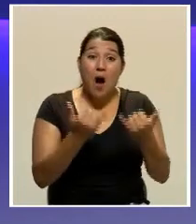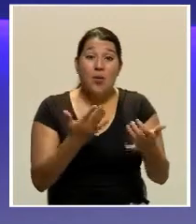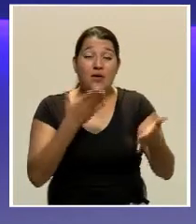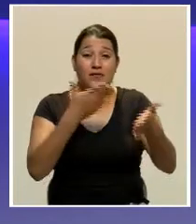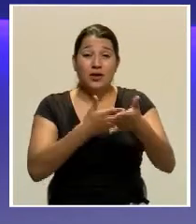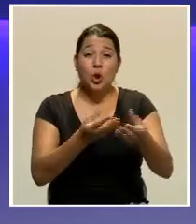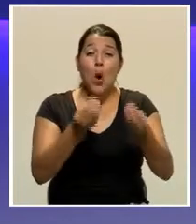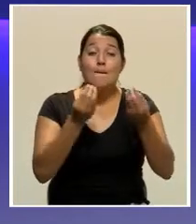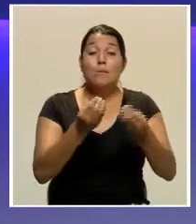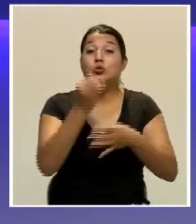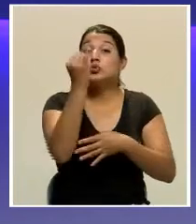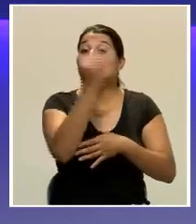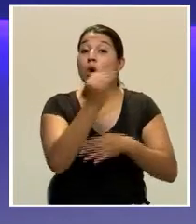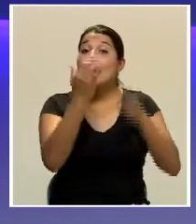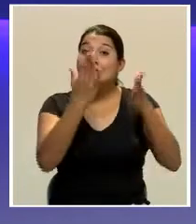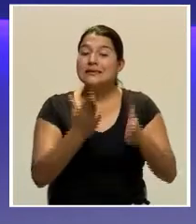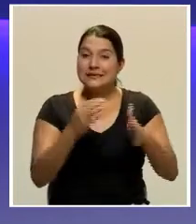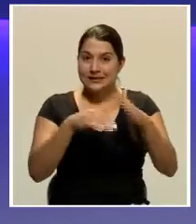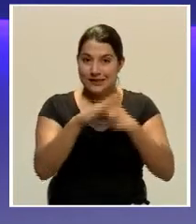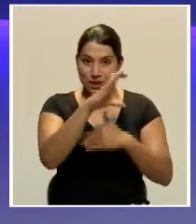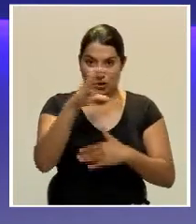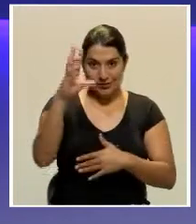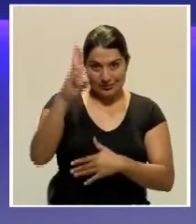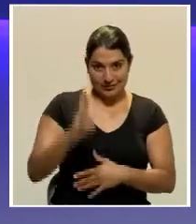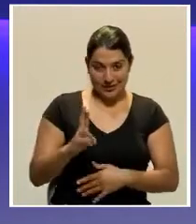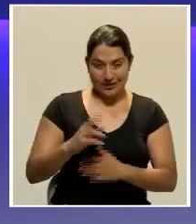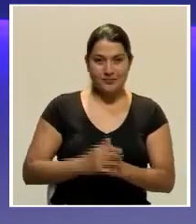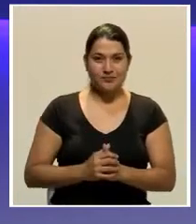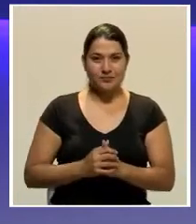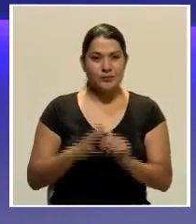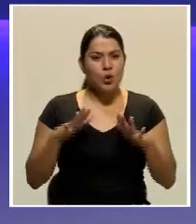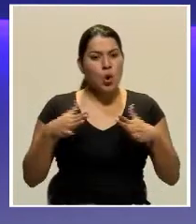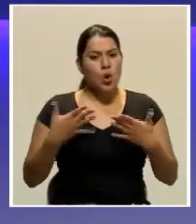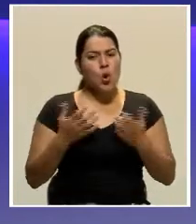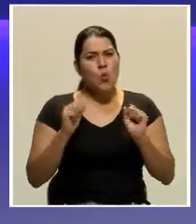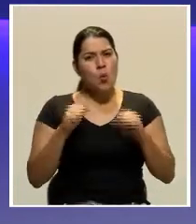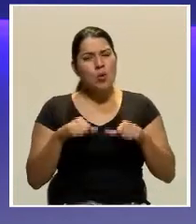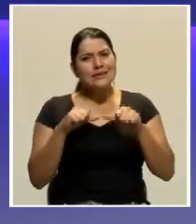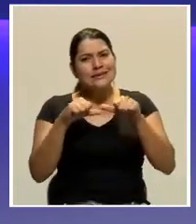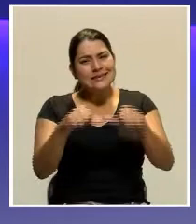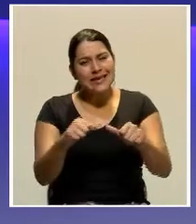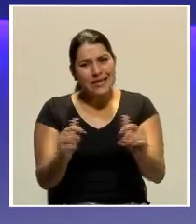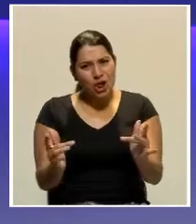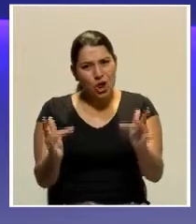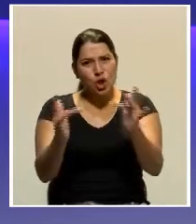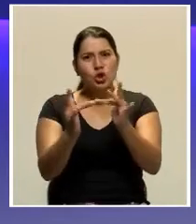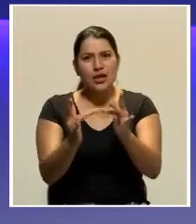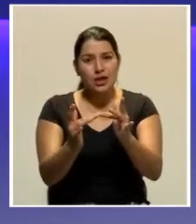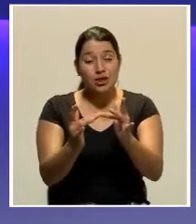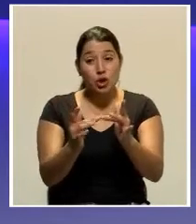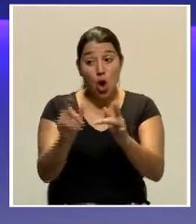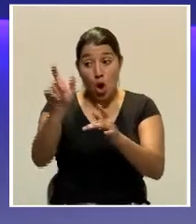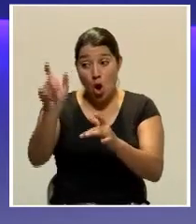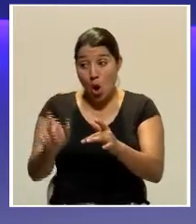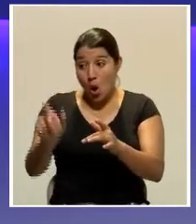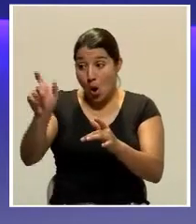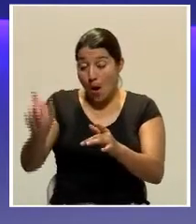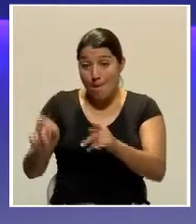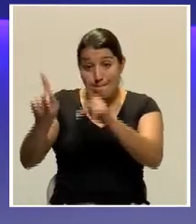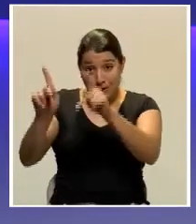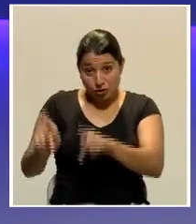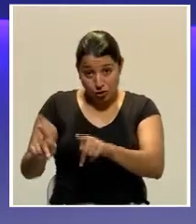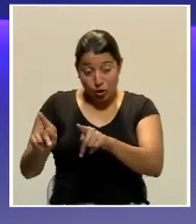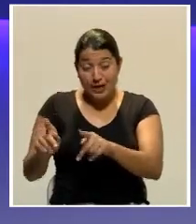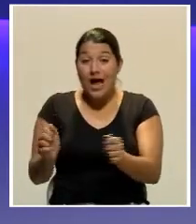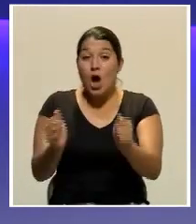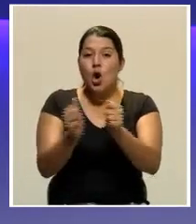muchísimos artistas en Costa Rica. ¿Cómo mantener el vínculo entre el público y sus